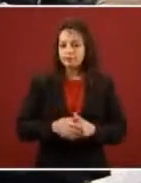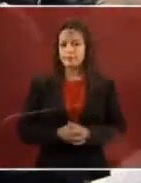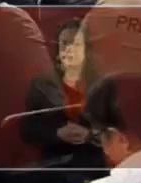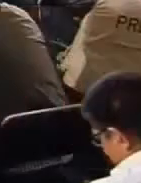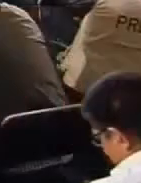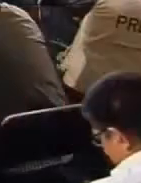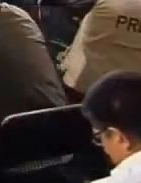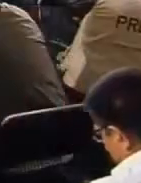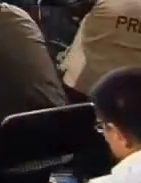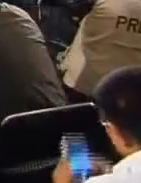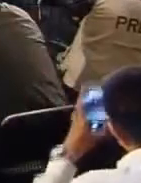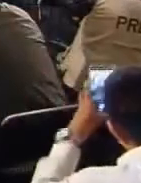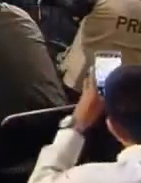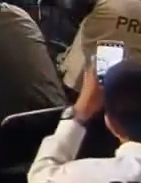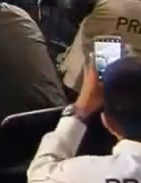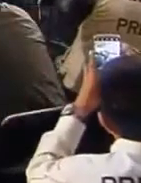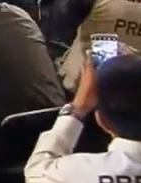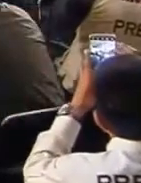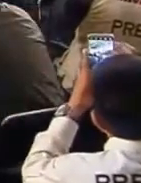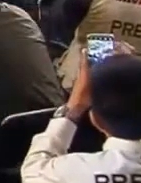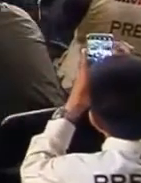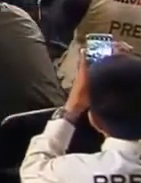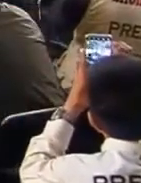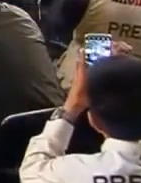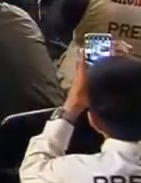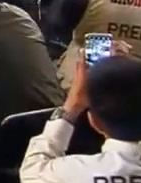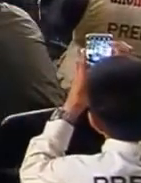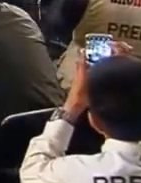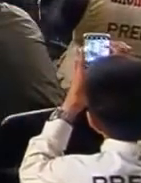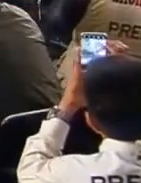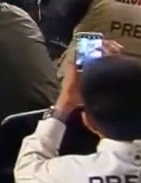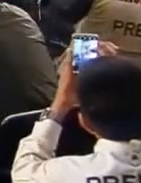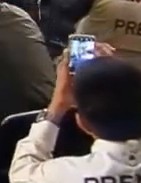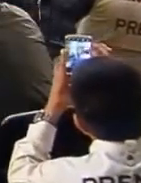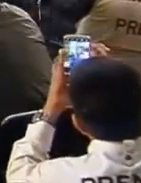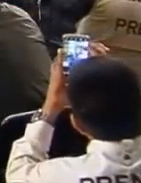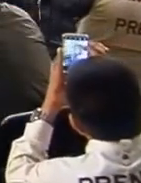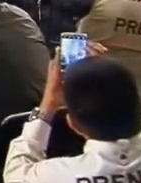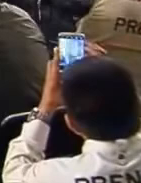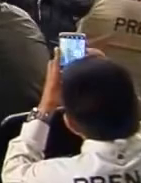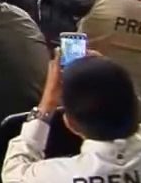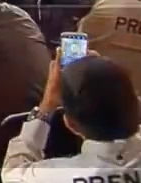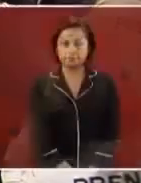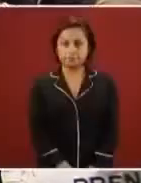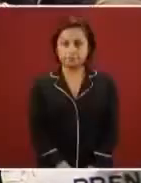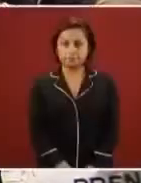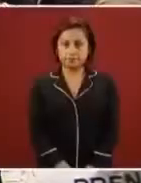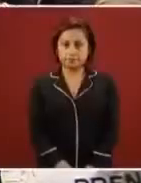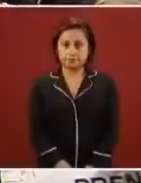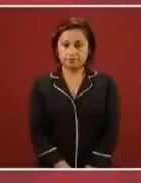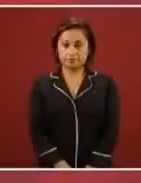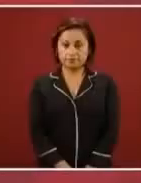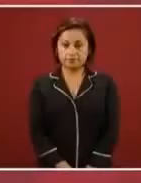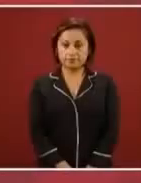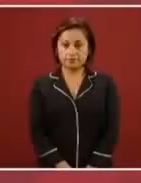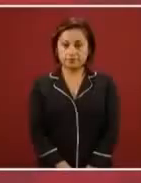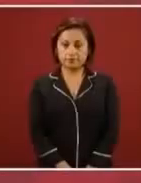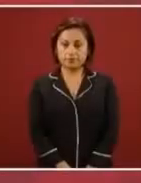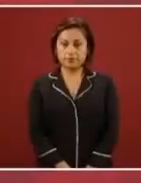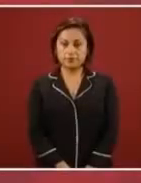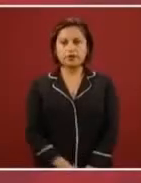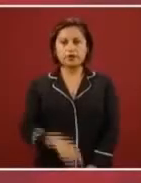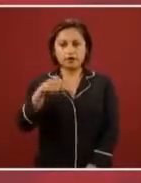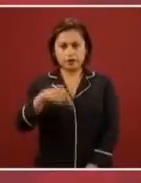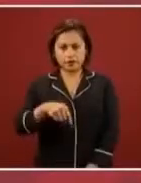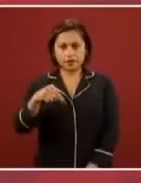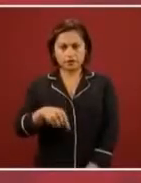se resuelve este problema que tanto preocupa a la gente y que nos preocupa también a nosotros. Aquí nos vamos a estar viendo.